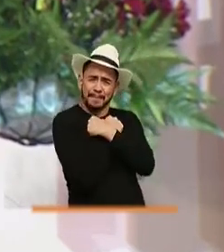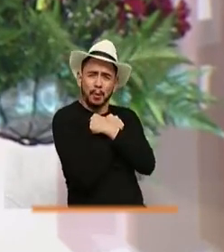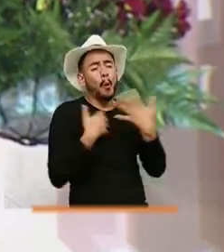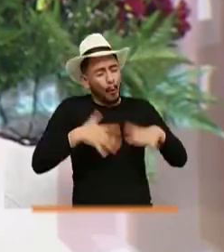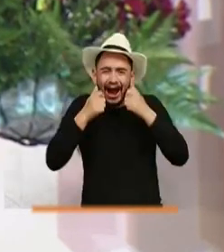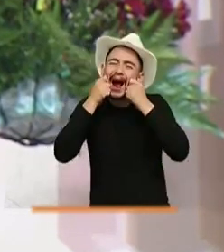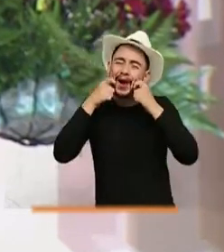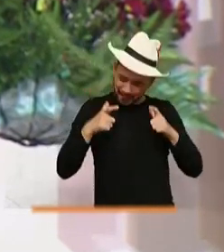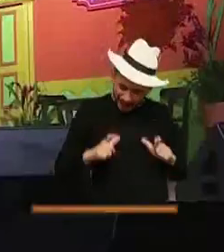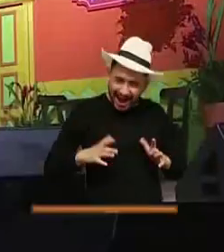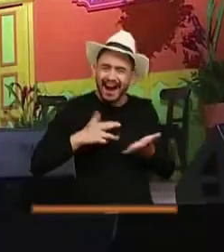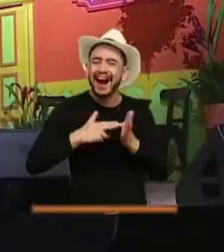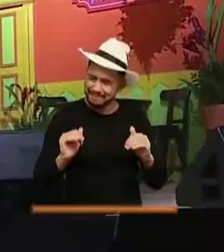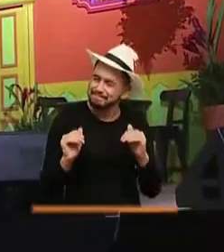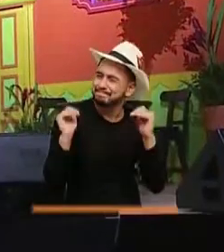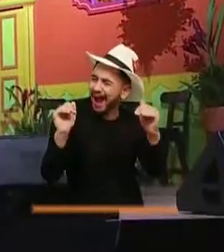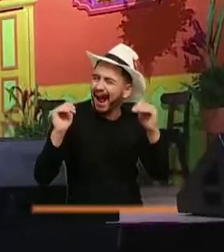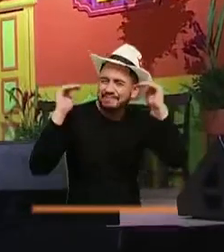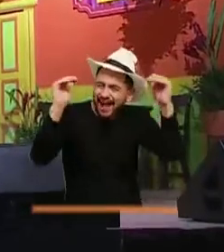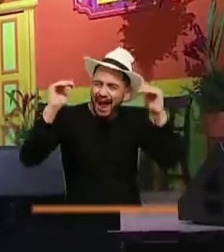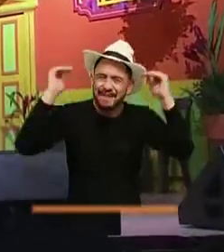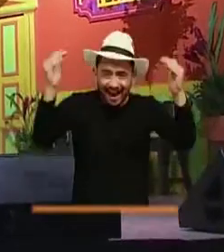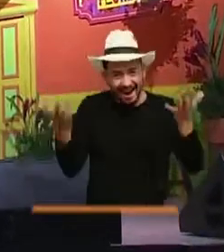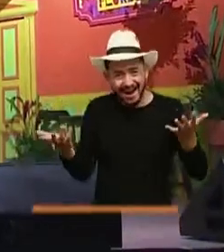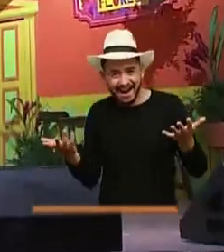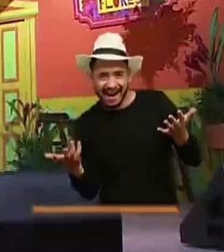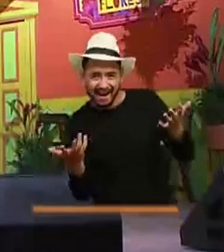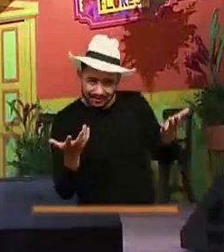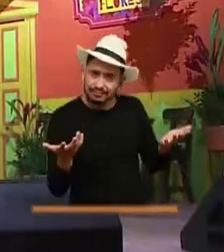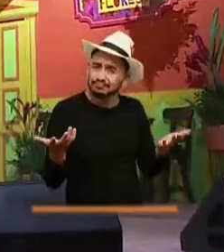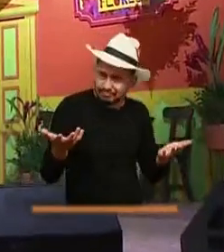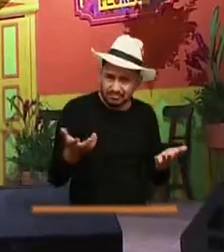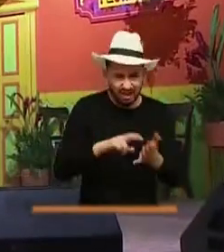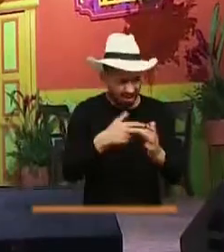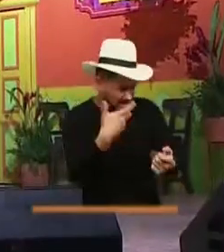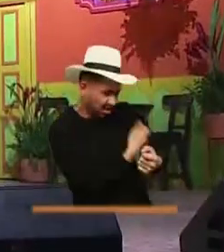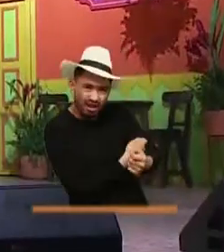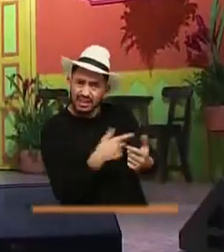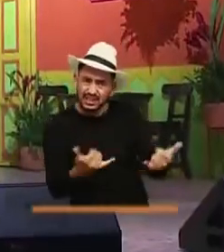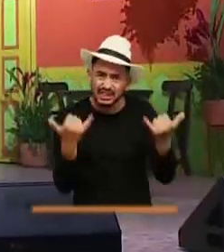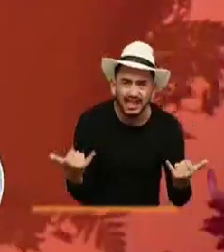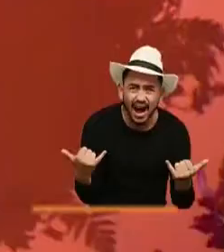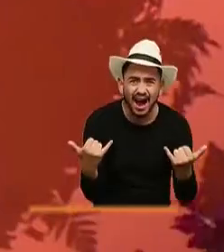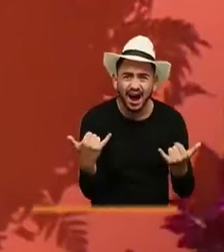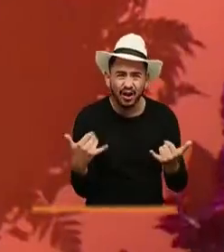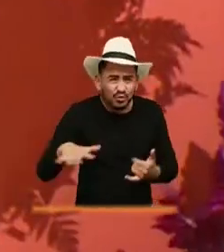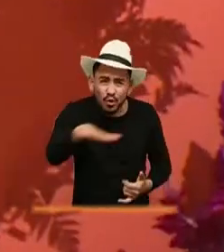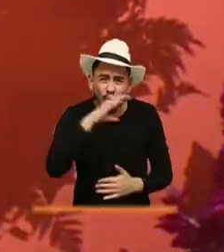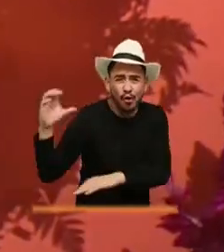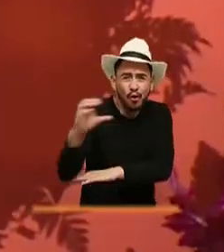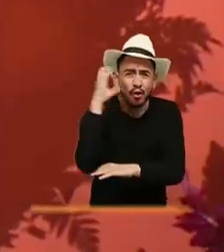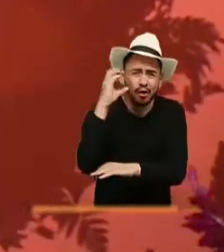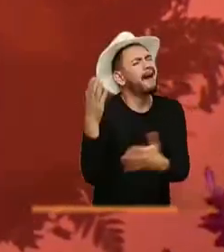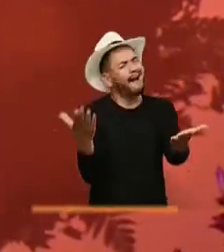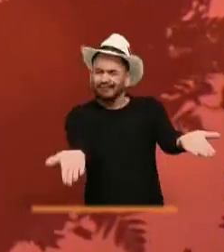mundo más humano. Y que traigan la vacuna a este pueblo colombiano